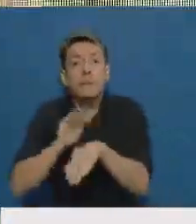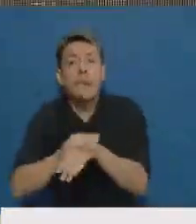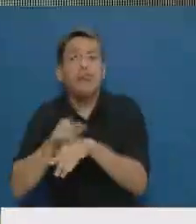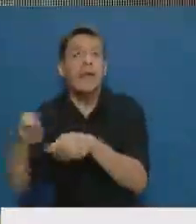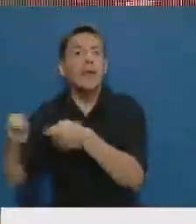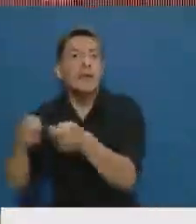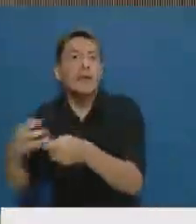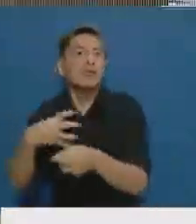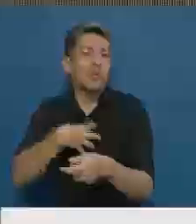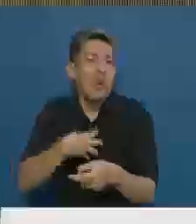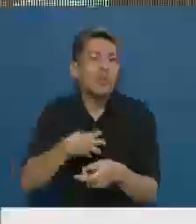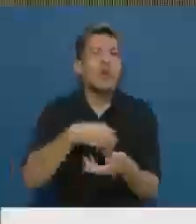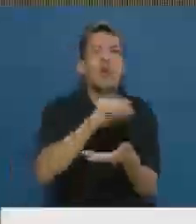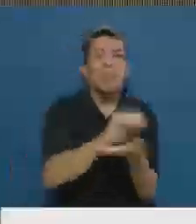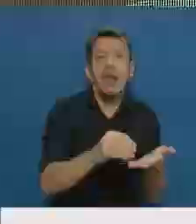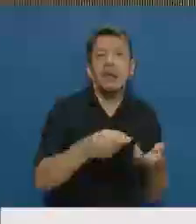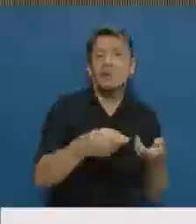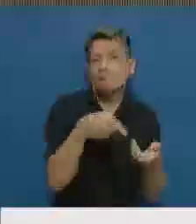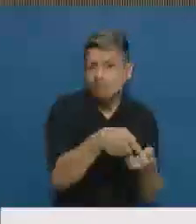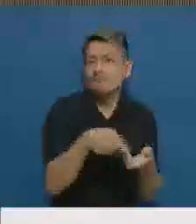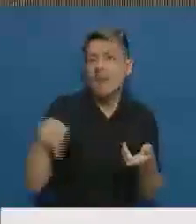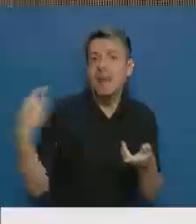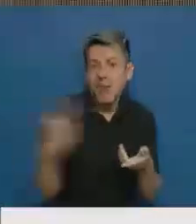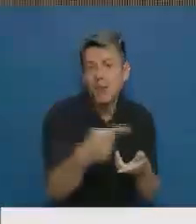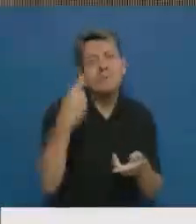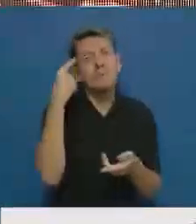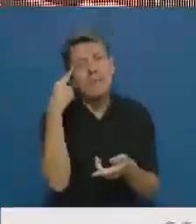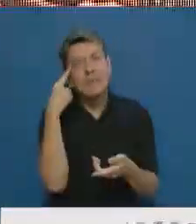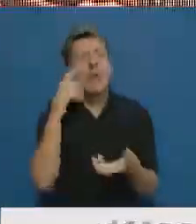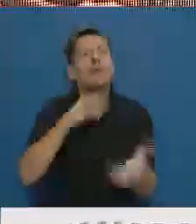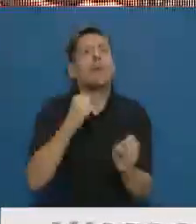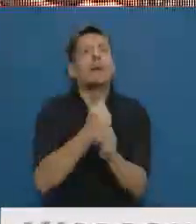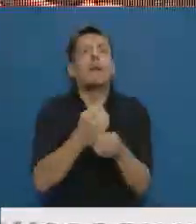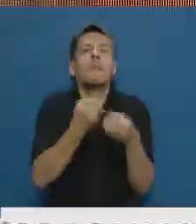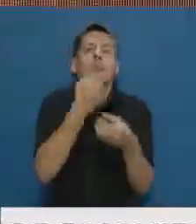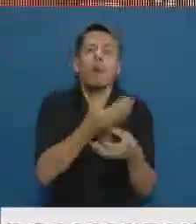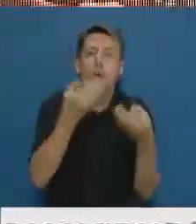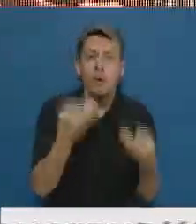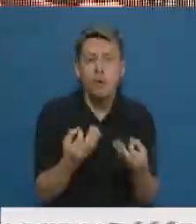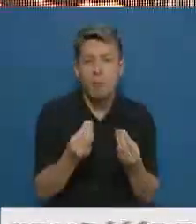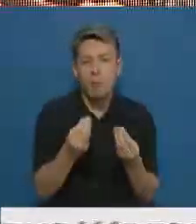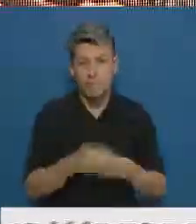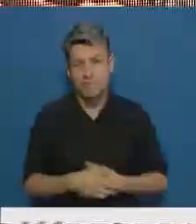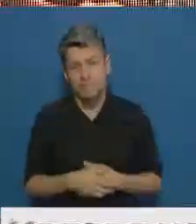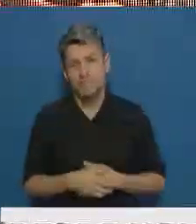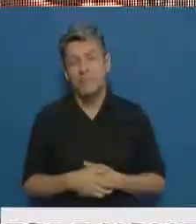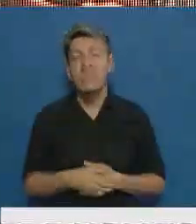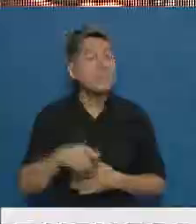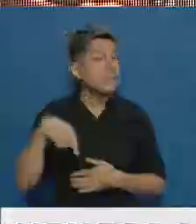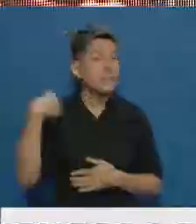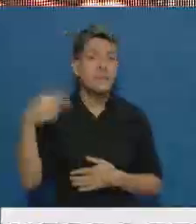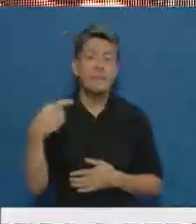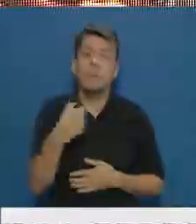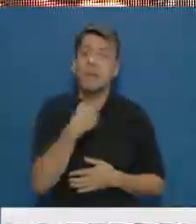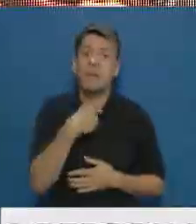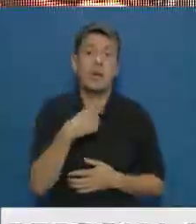comercio, del empleado, para poder ver en esa situación mejorarle las condiciones a la persona que se tiene que trasladar en transporte público, siempre con la idea de